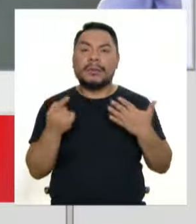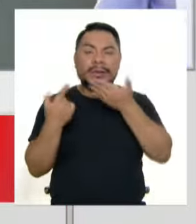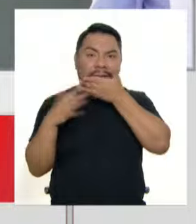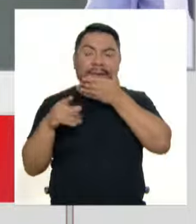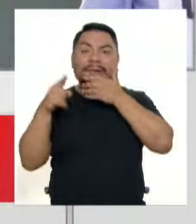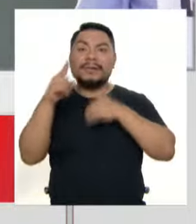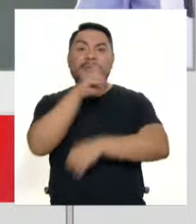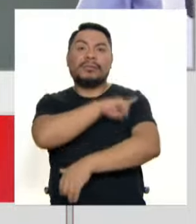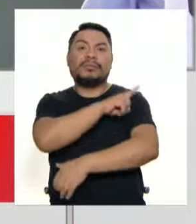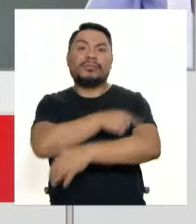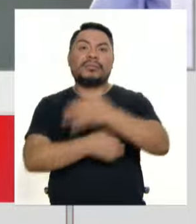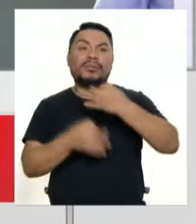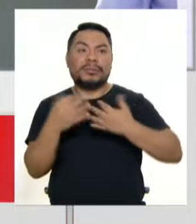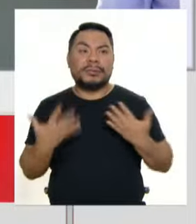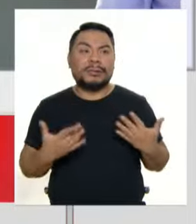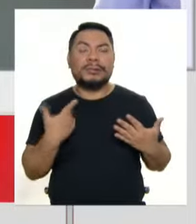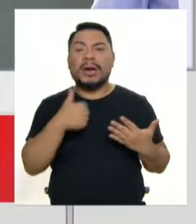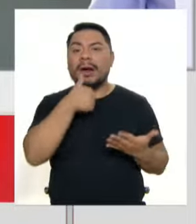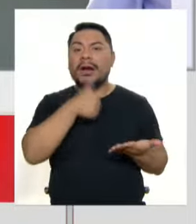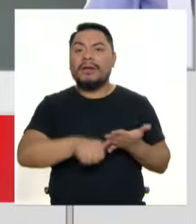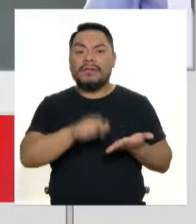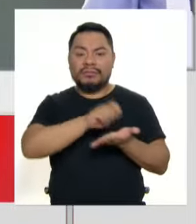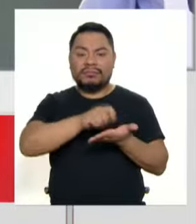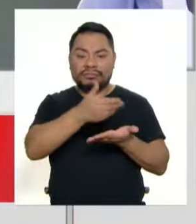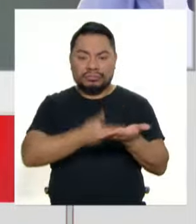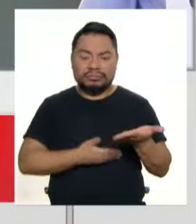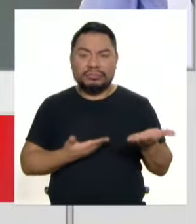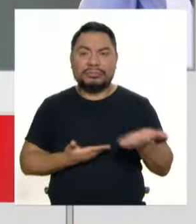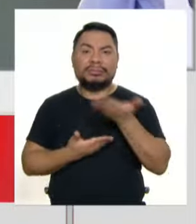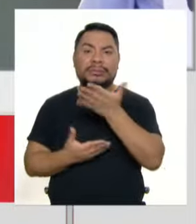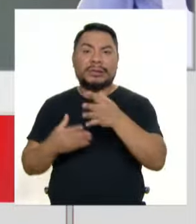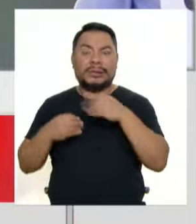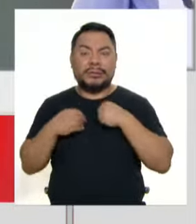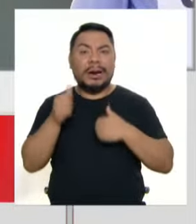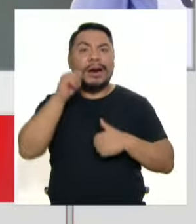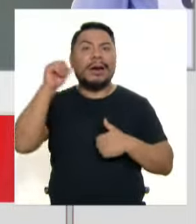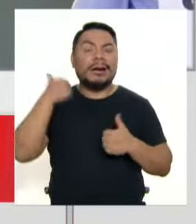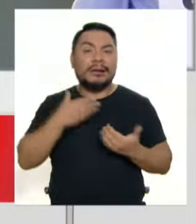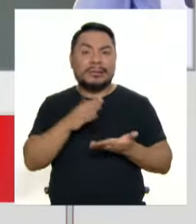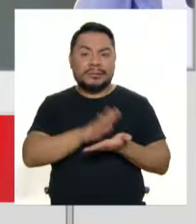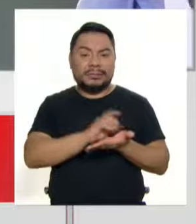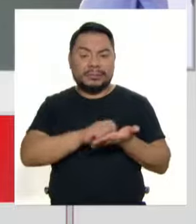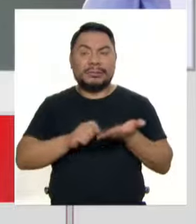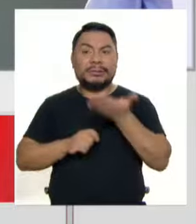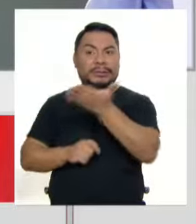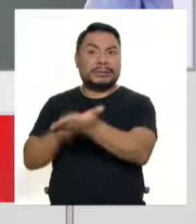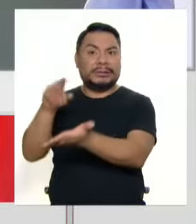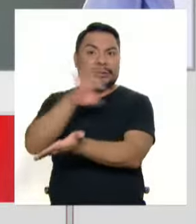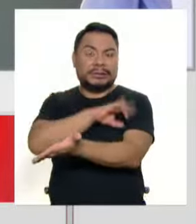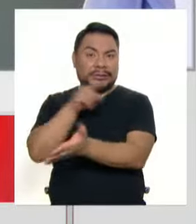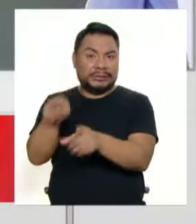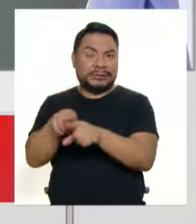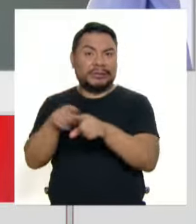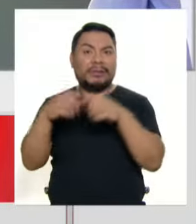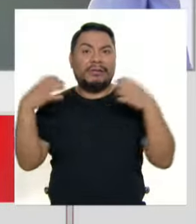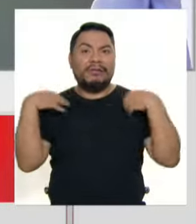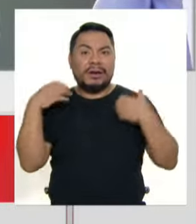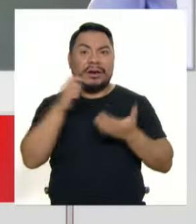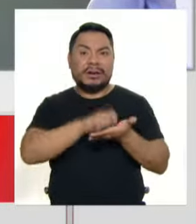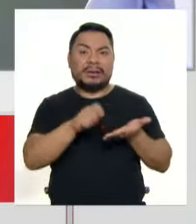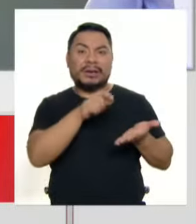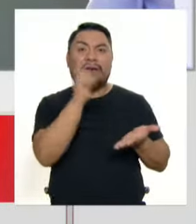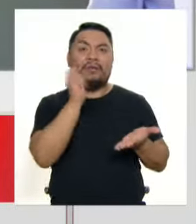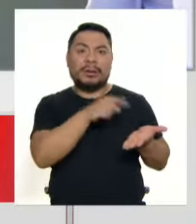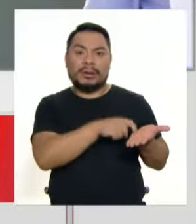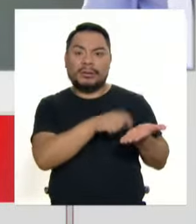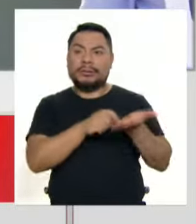que el Poder Judicial emita un oficio, el cual ha sido recibido el día de ayer a esta unidad y también al despacho fiscal, para